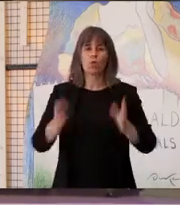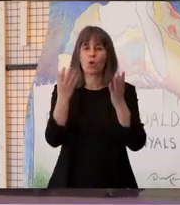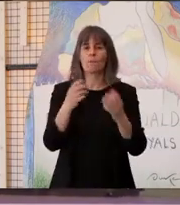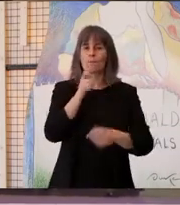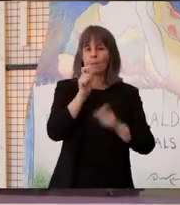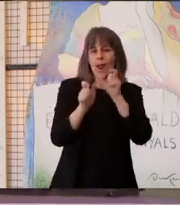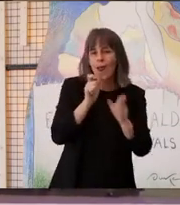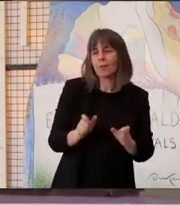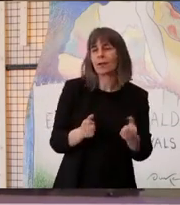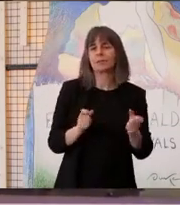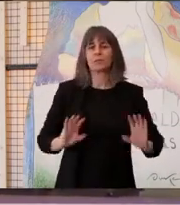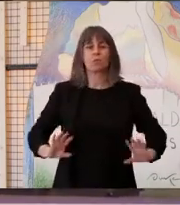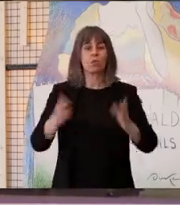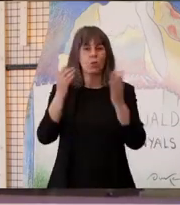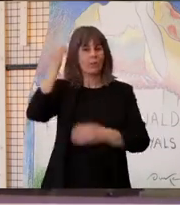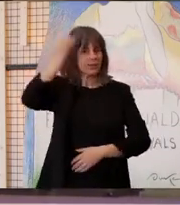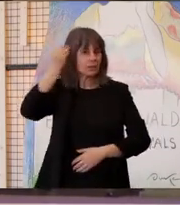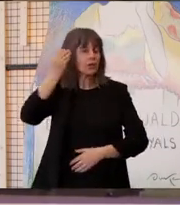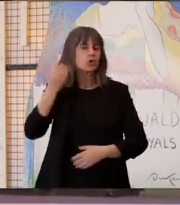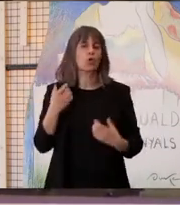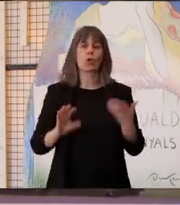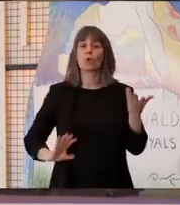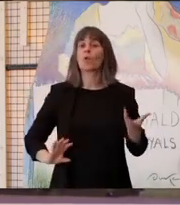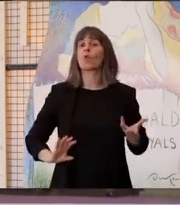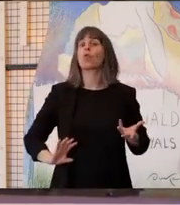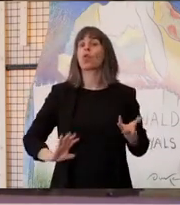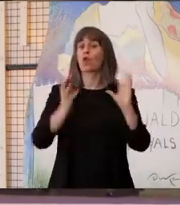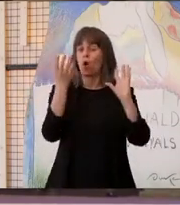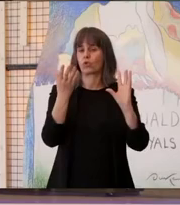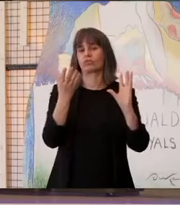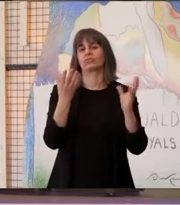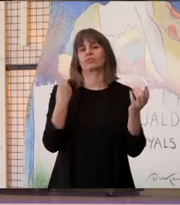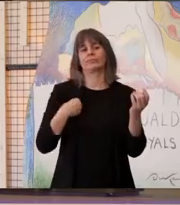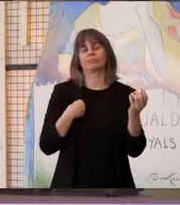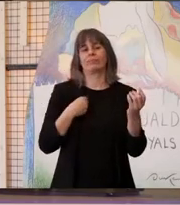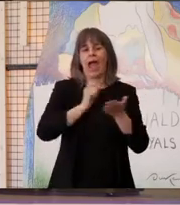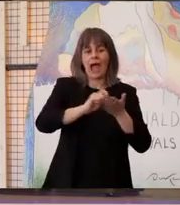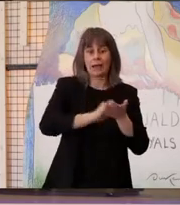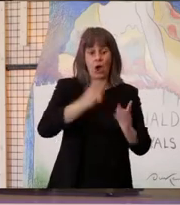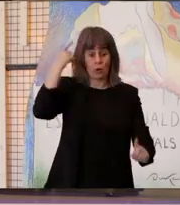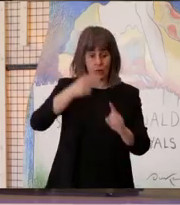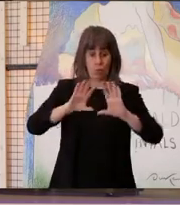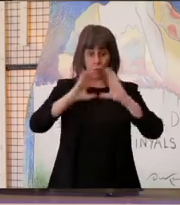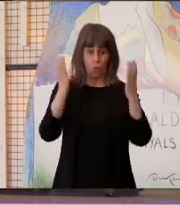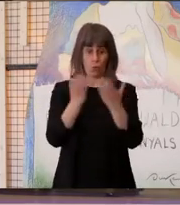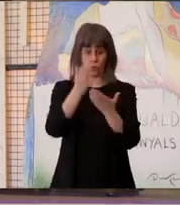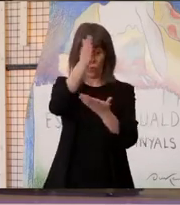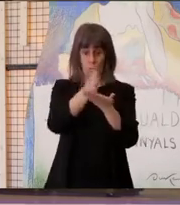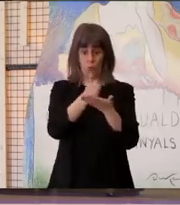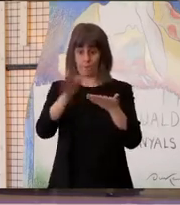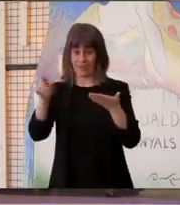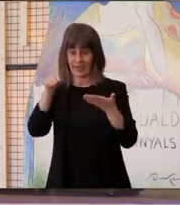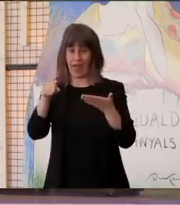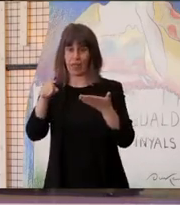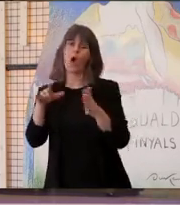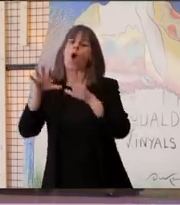agenda para lograr que la mitad del mundo ocupe la mitad del poder la mitad de todo pero